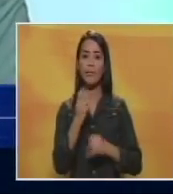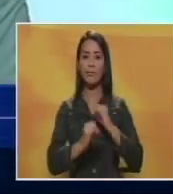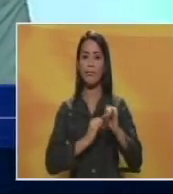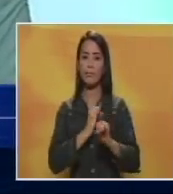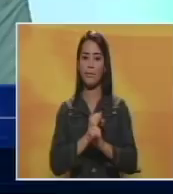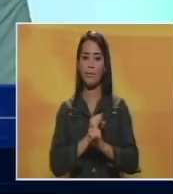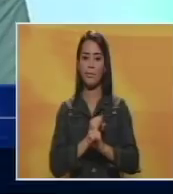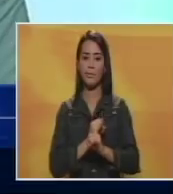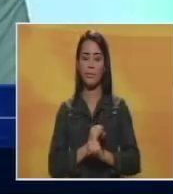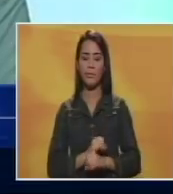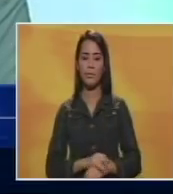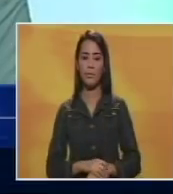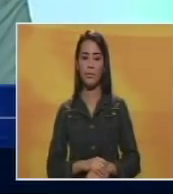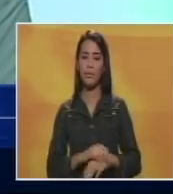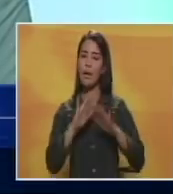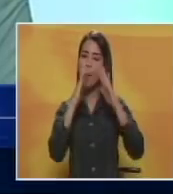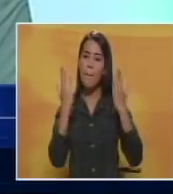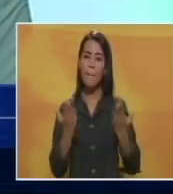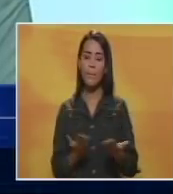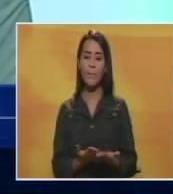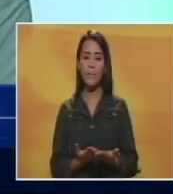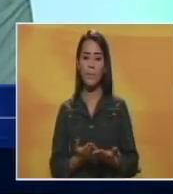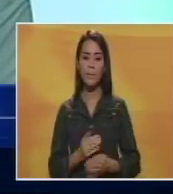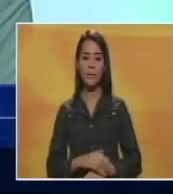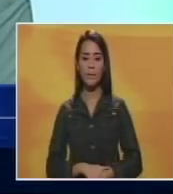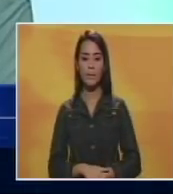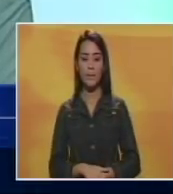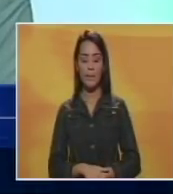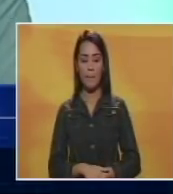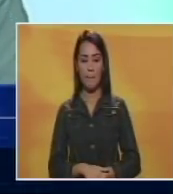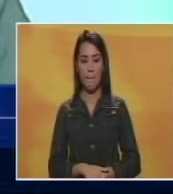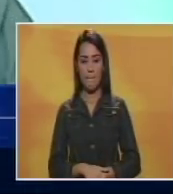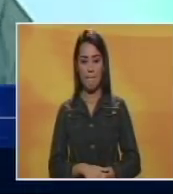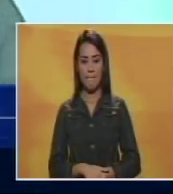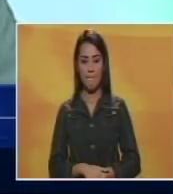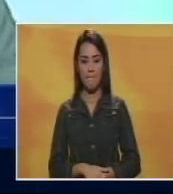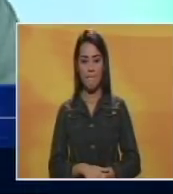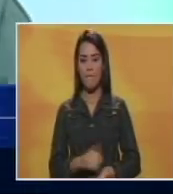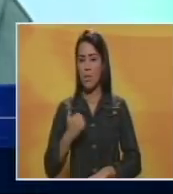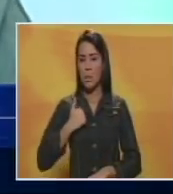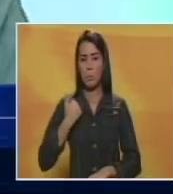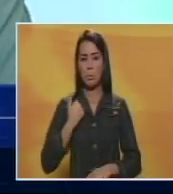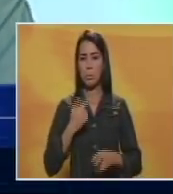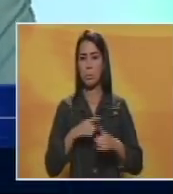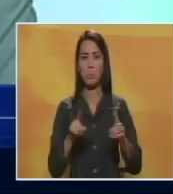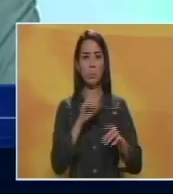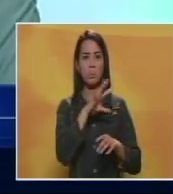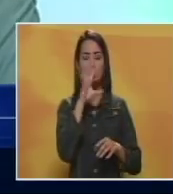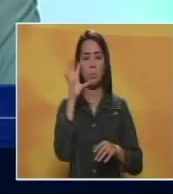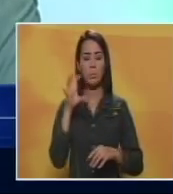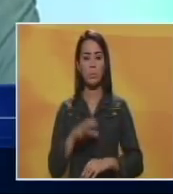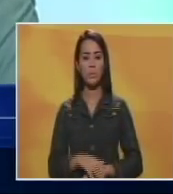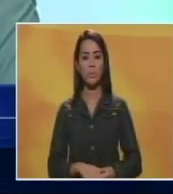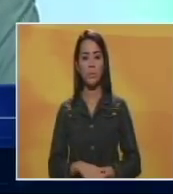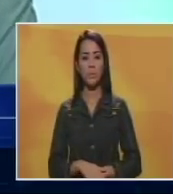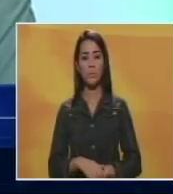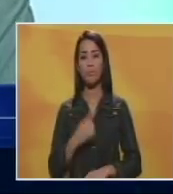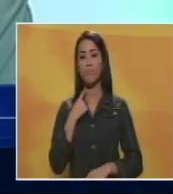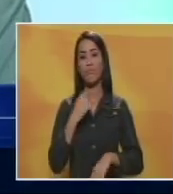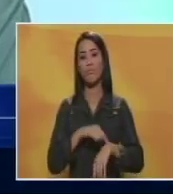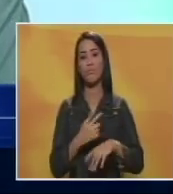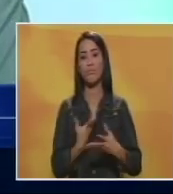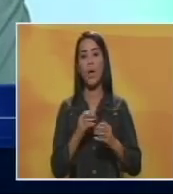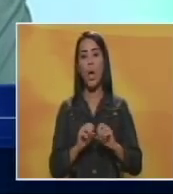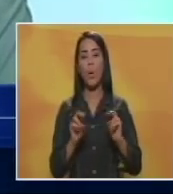internacional en el mundo, en la región, en donde sea, ponga el que sea, donde más se pierde el tiempo que en la OEA.